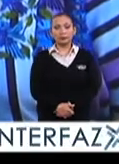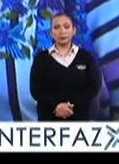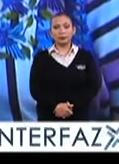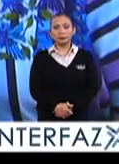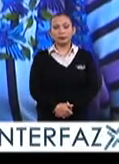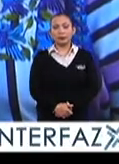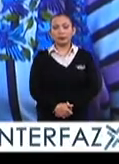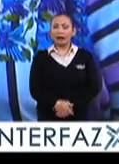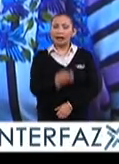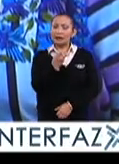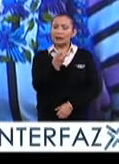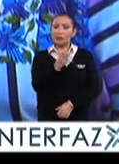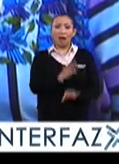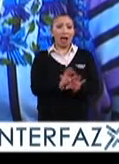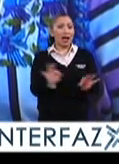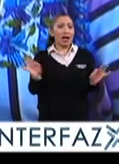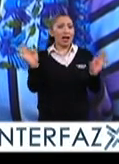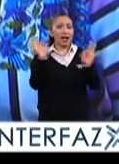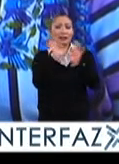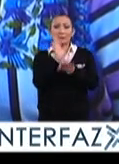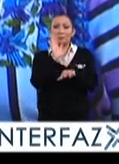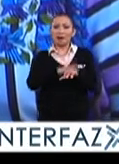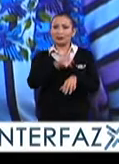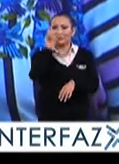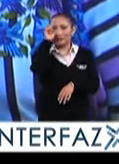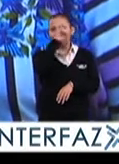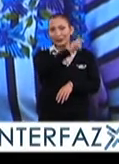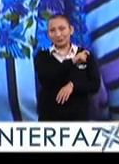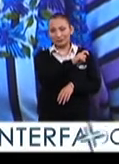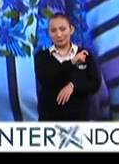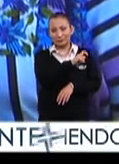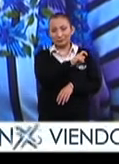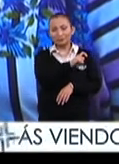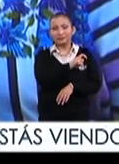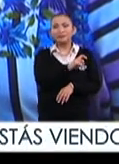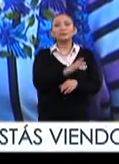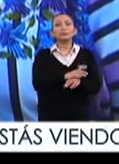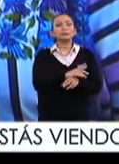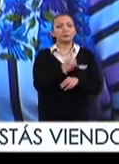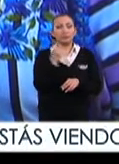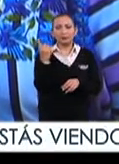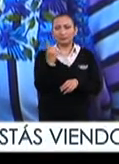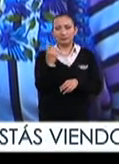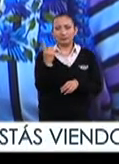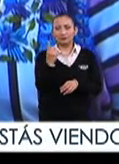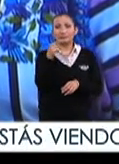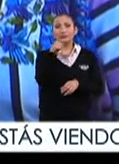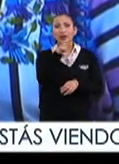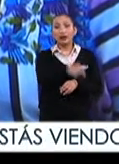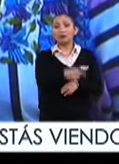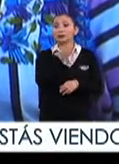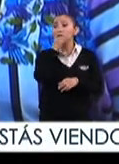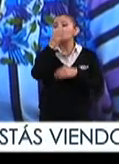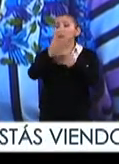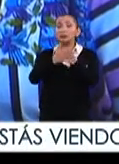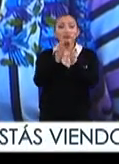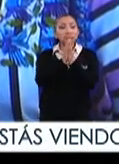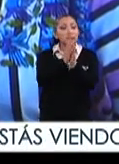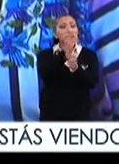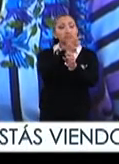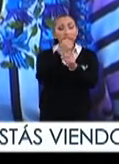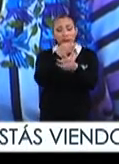Esto es la más importante y la más complicada, porque definitivamente la invitación de